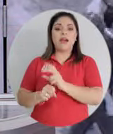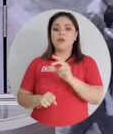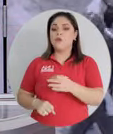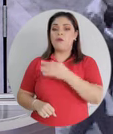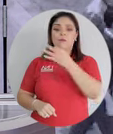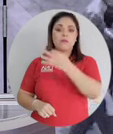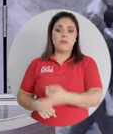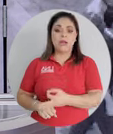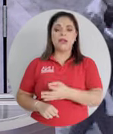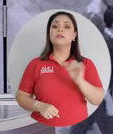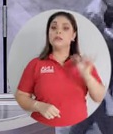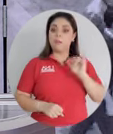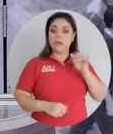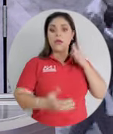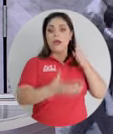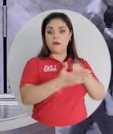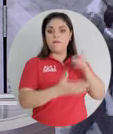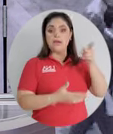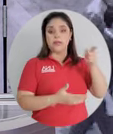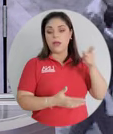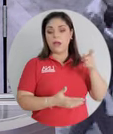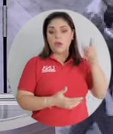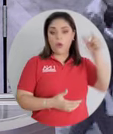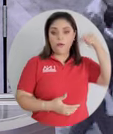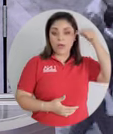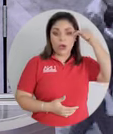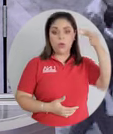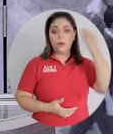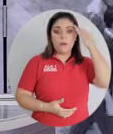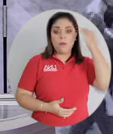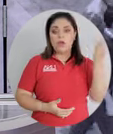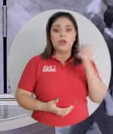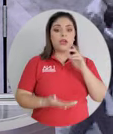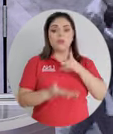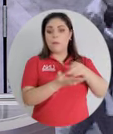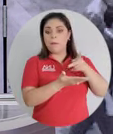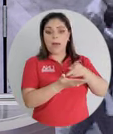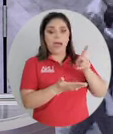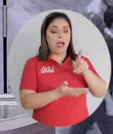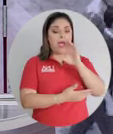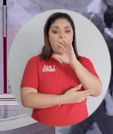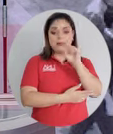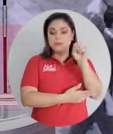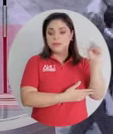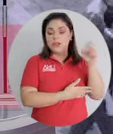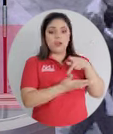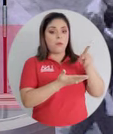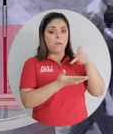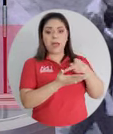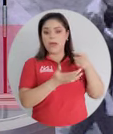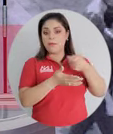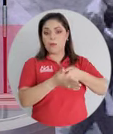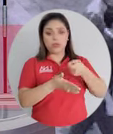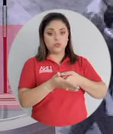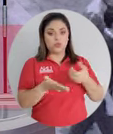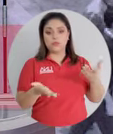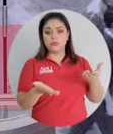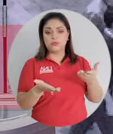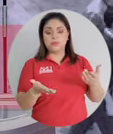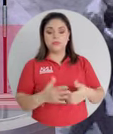también afecta los números del Estado, ¿verdad? Menos gente que paga el seguro social, menos gente que paga impuestos. O